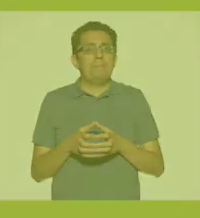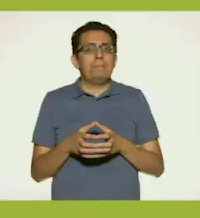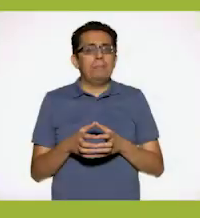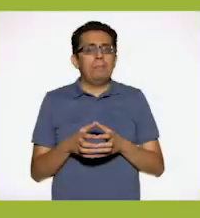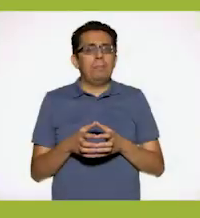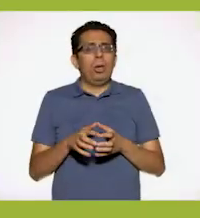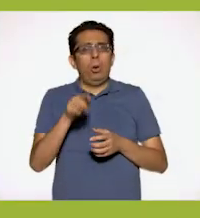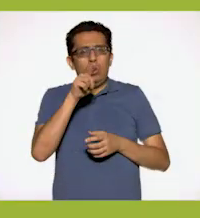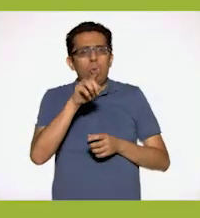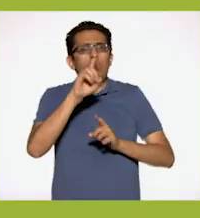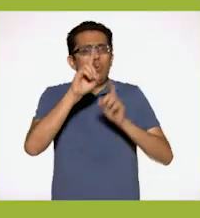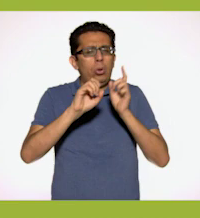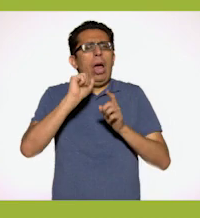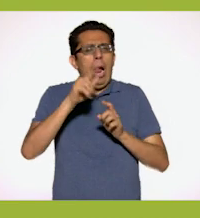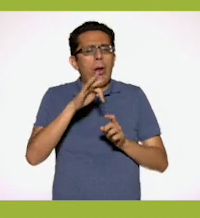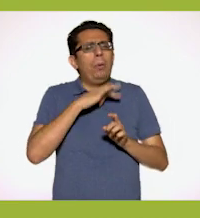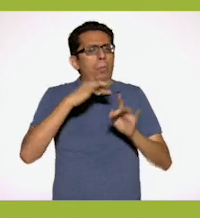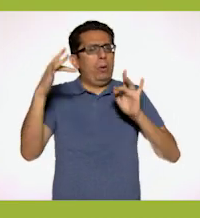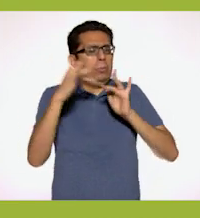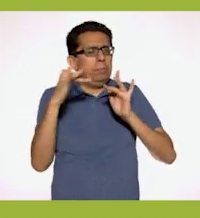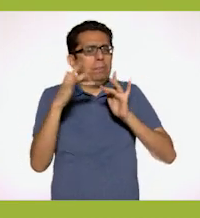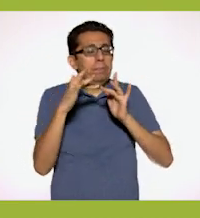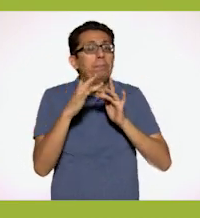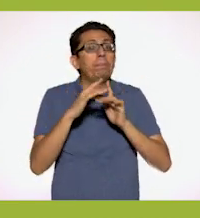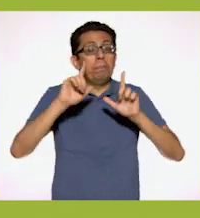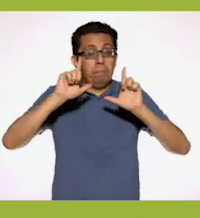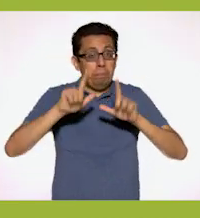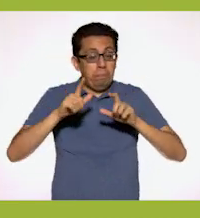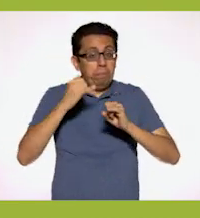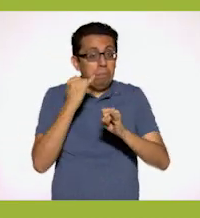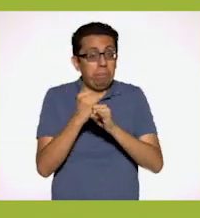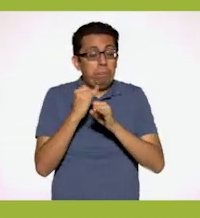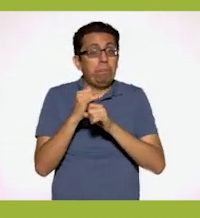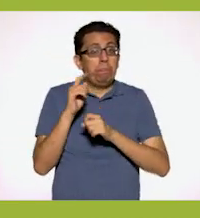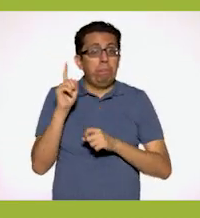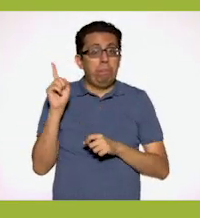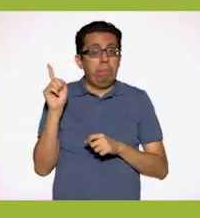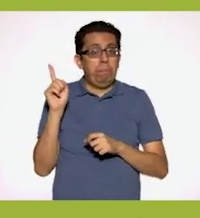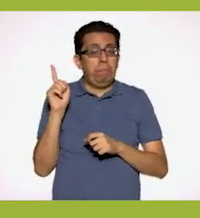¿Tienes alguna duda? Contáctanos. Página web